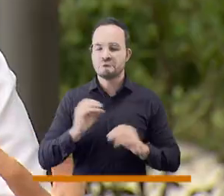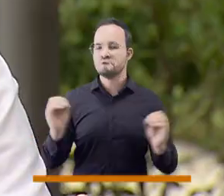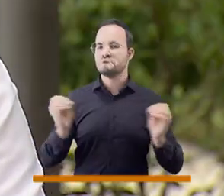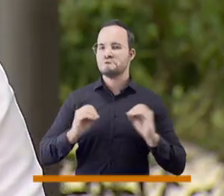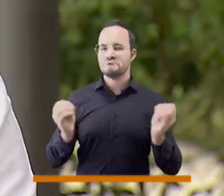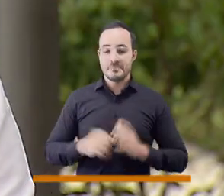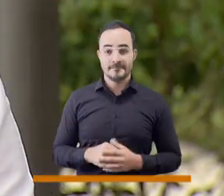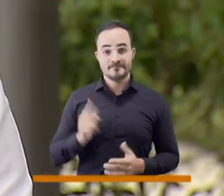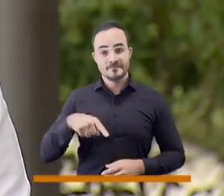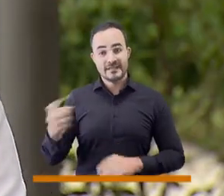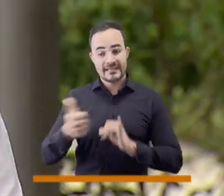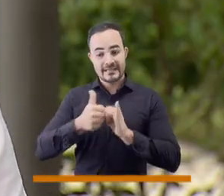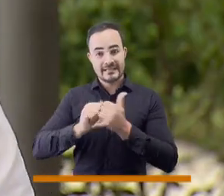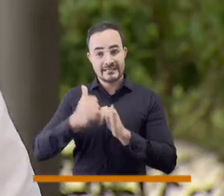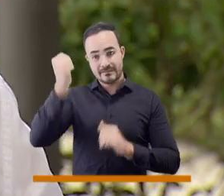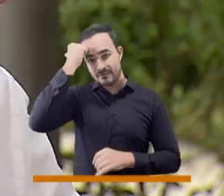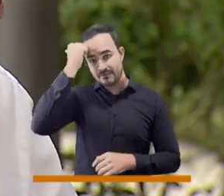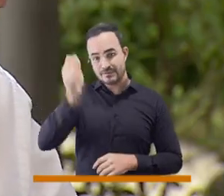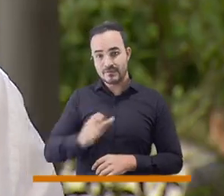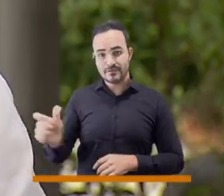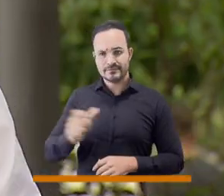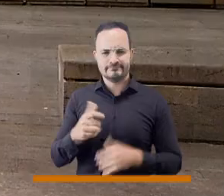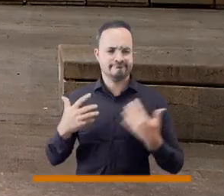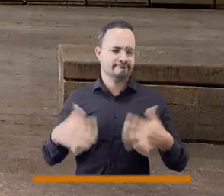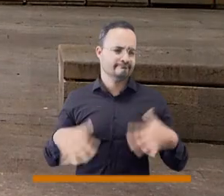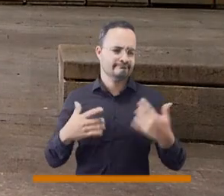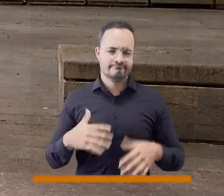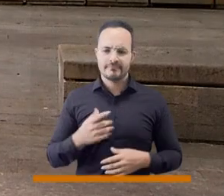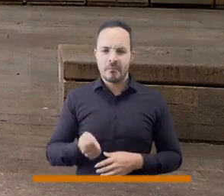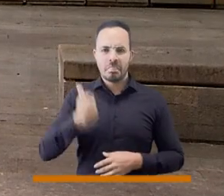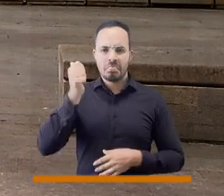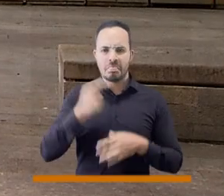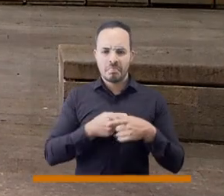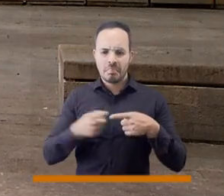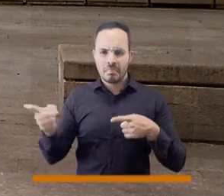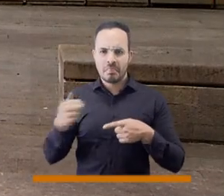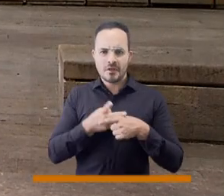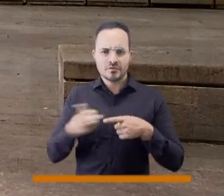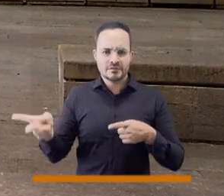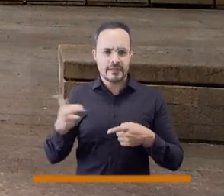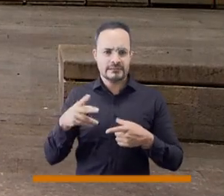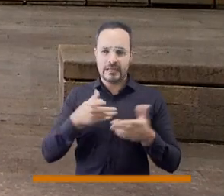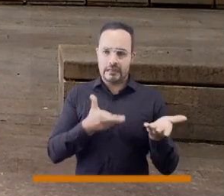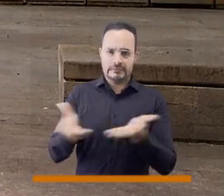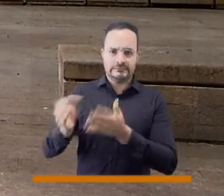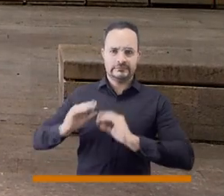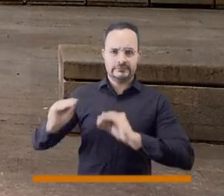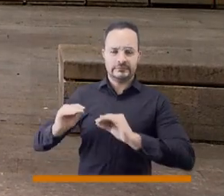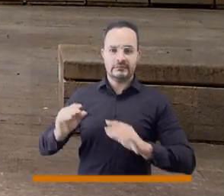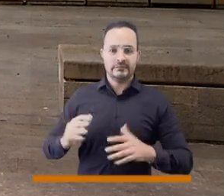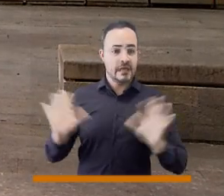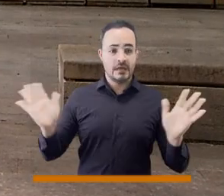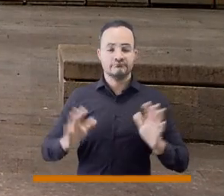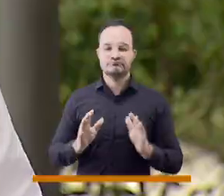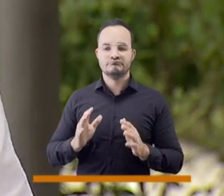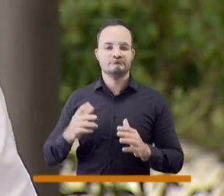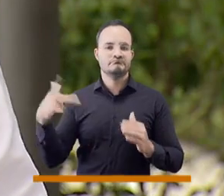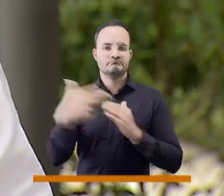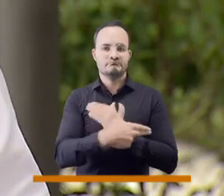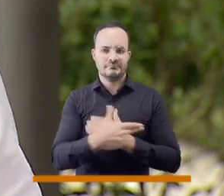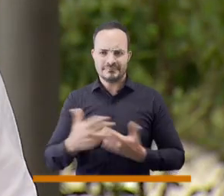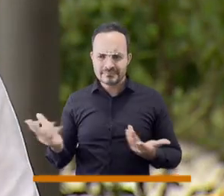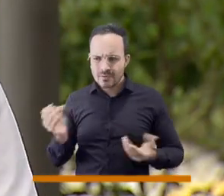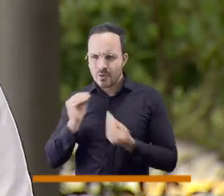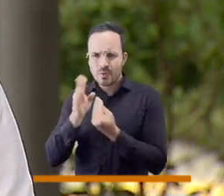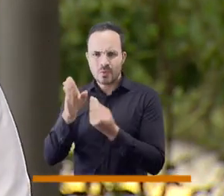casi espacios donde puedan compartir. Los profesores del INDER los contratan 8 días, 10 días para que les den clases y se quedan un mes,